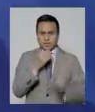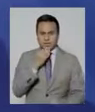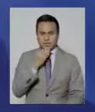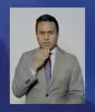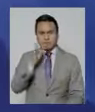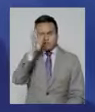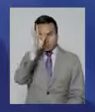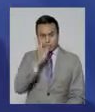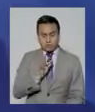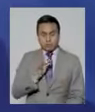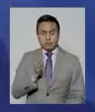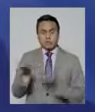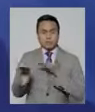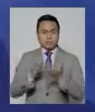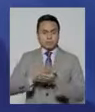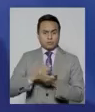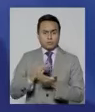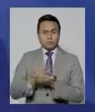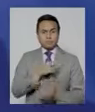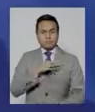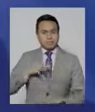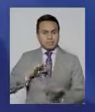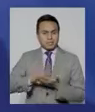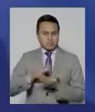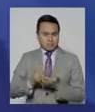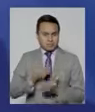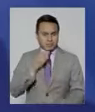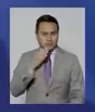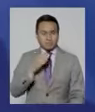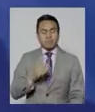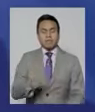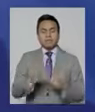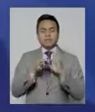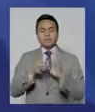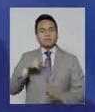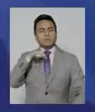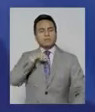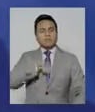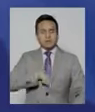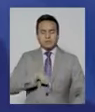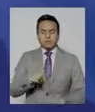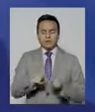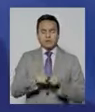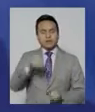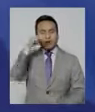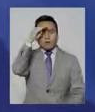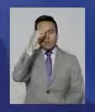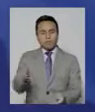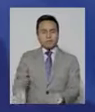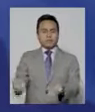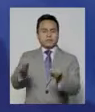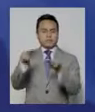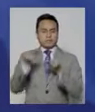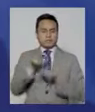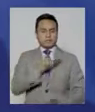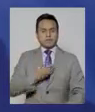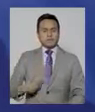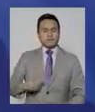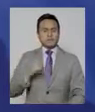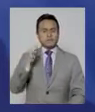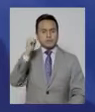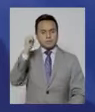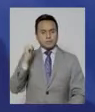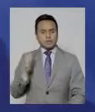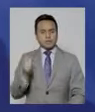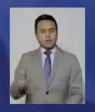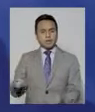otros funcionarios del Servicio de Salud también, del Ministerio de Salud. Quiero agradecer profundamente la confianza que ha depositado el presidente Sebastián Piñera